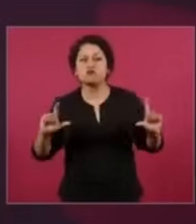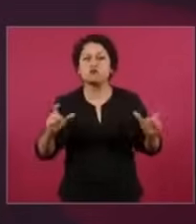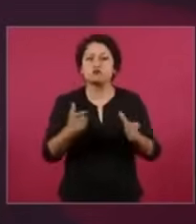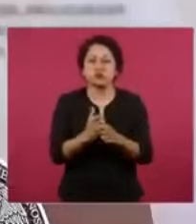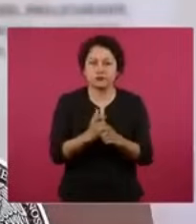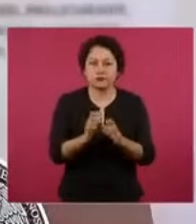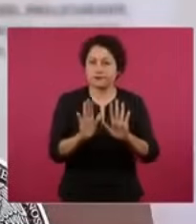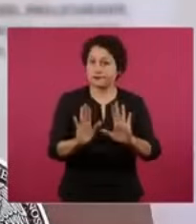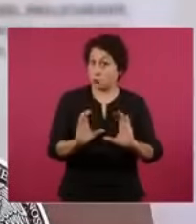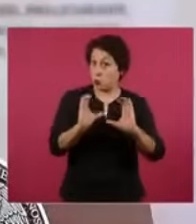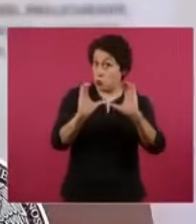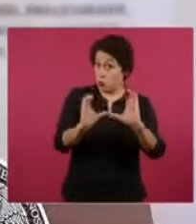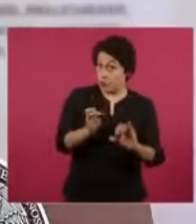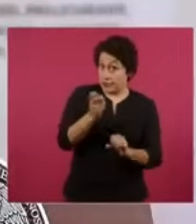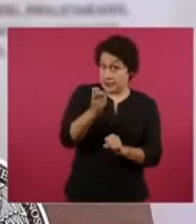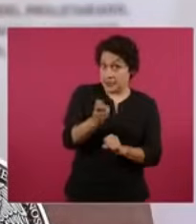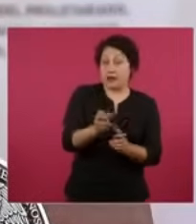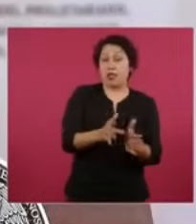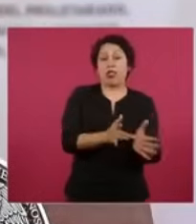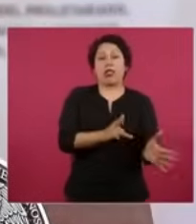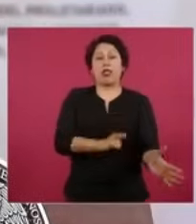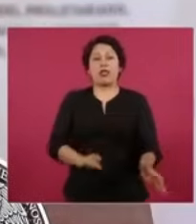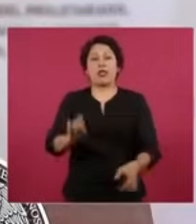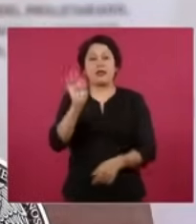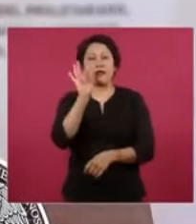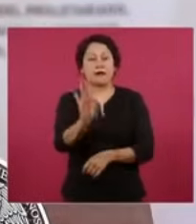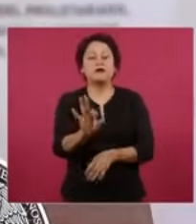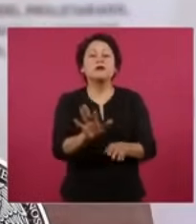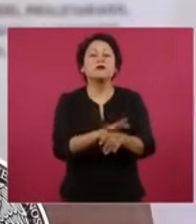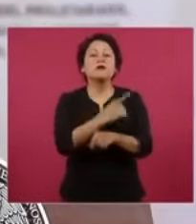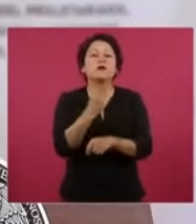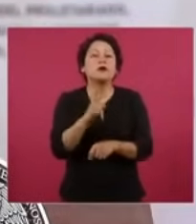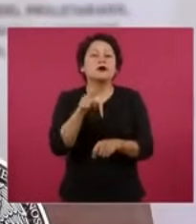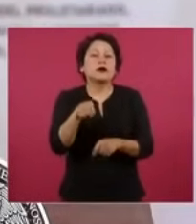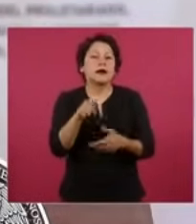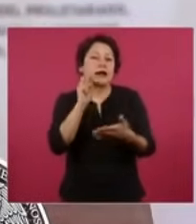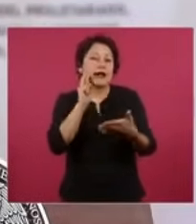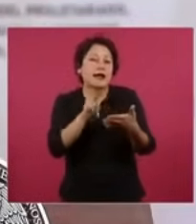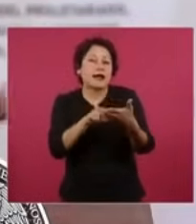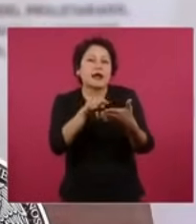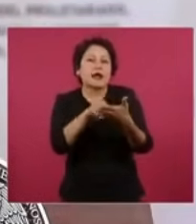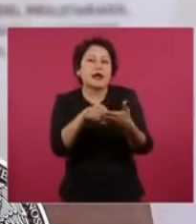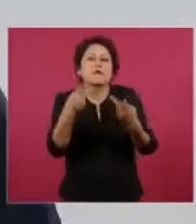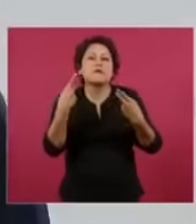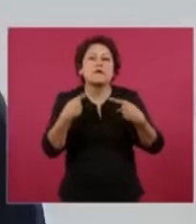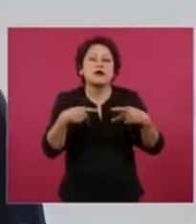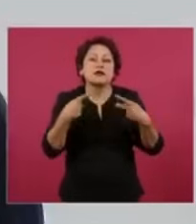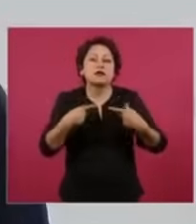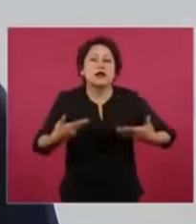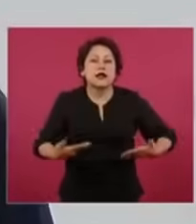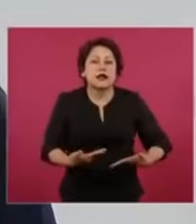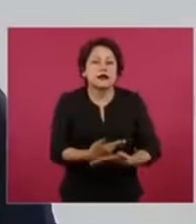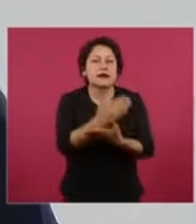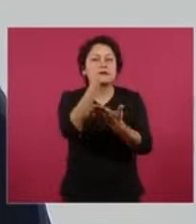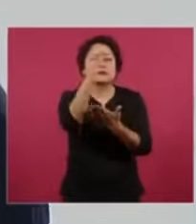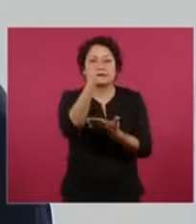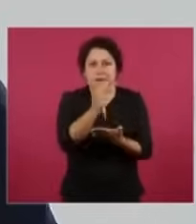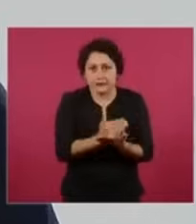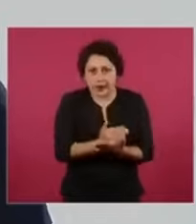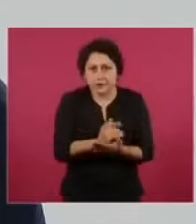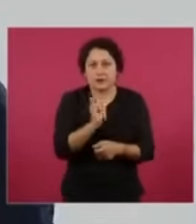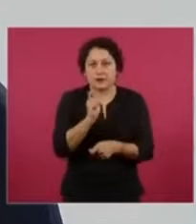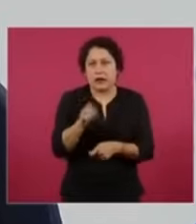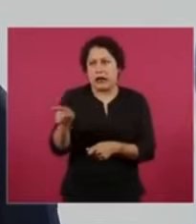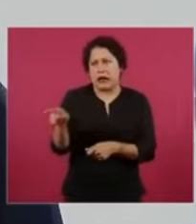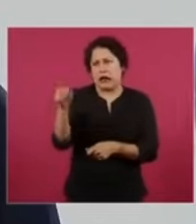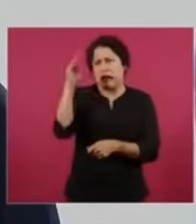disminución de la matrícula se debe a que bajó la densidad poblacional en México y no a que las niñas y niños no